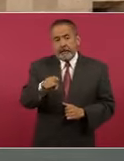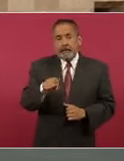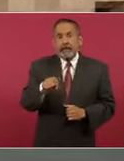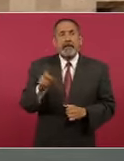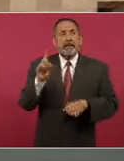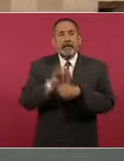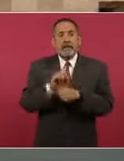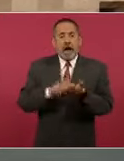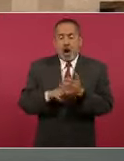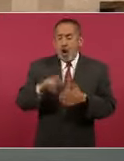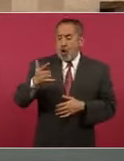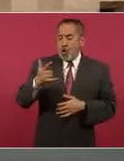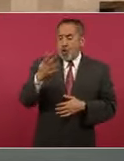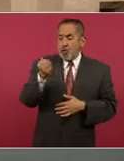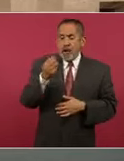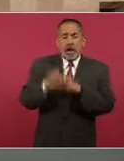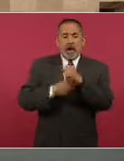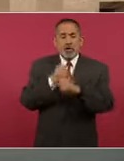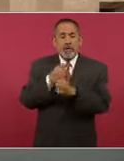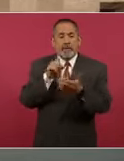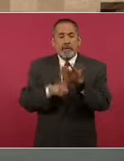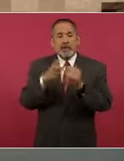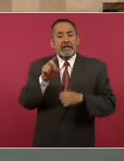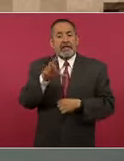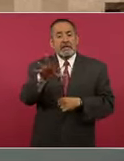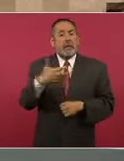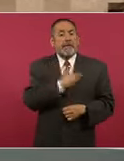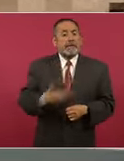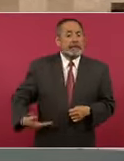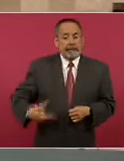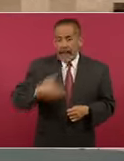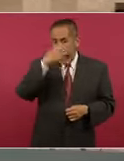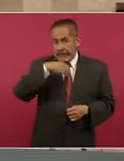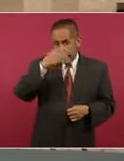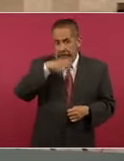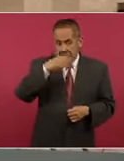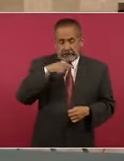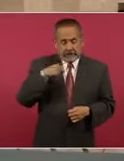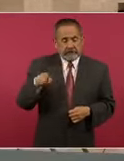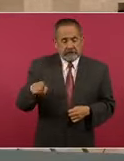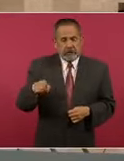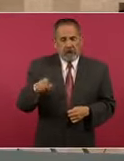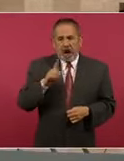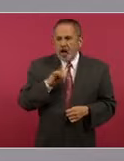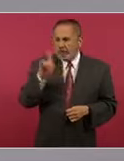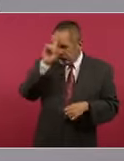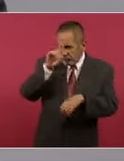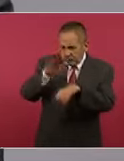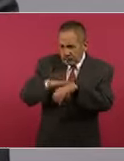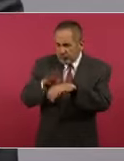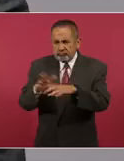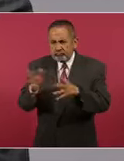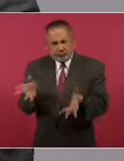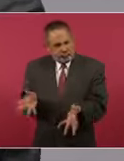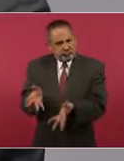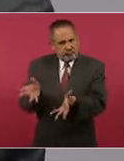9 de julio de 1935, el presidente Cárdenas recomendó iniciar la